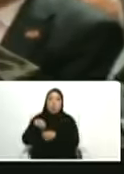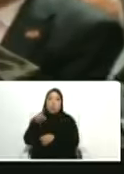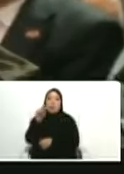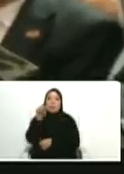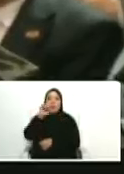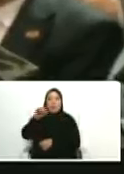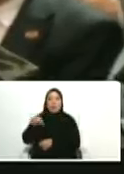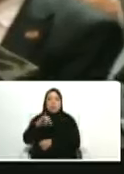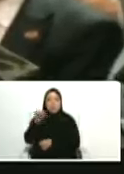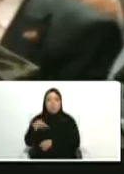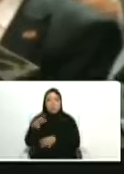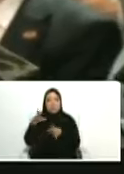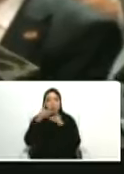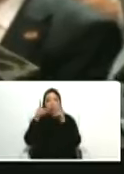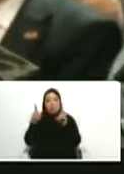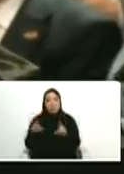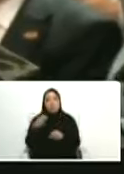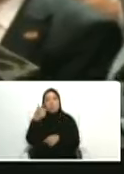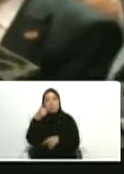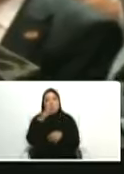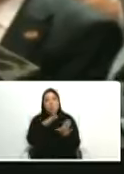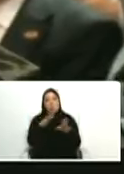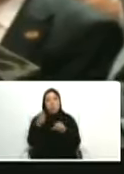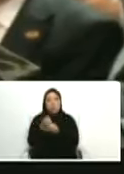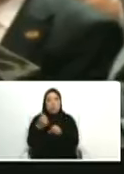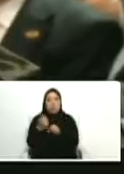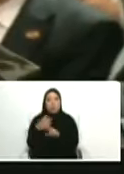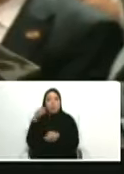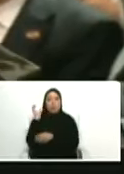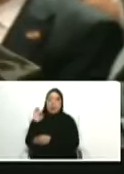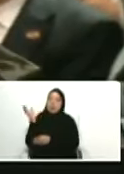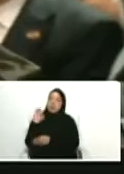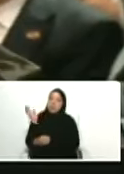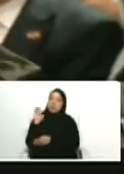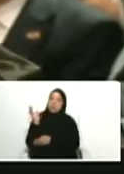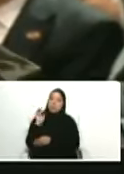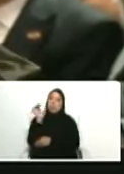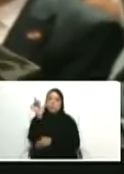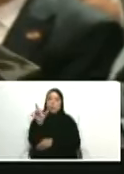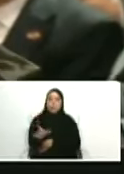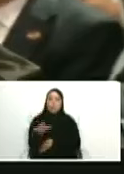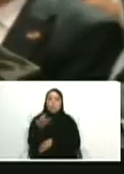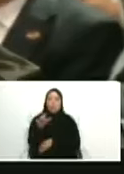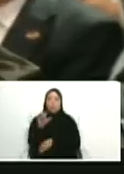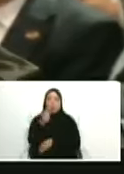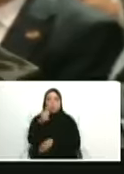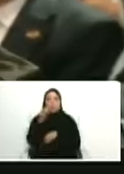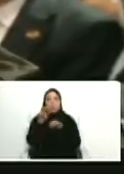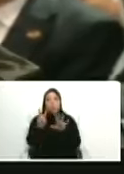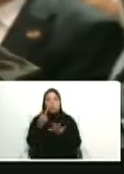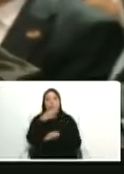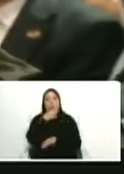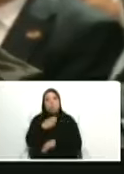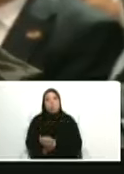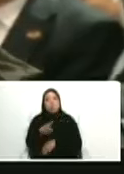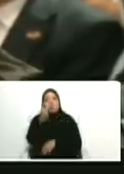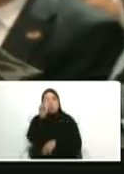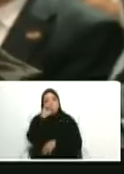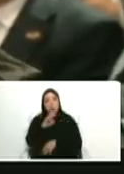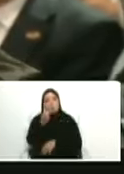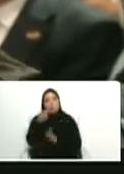designado por unanimidad orador de orden en sesión ordinaria de Sala Plena de fecha 17 de diciembre del